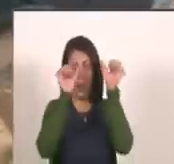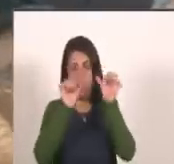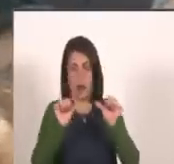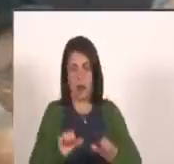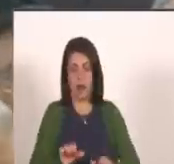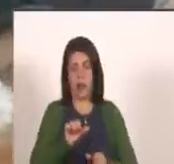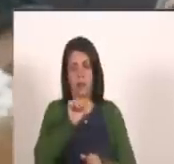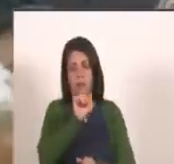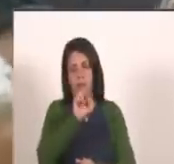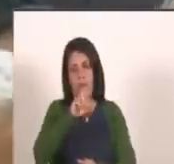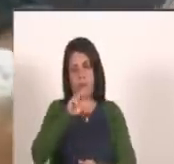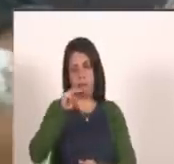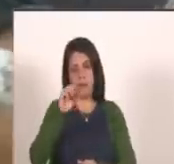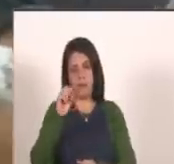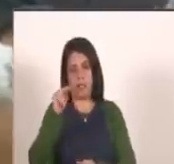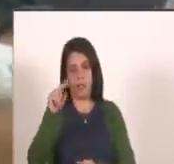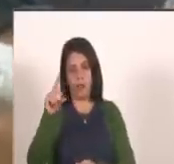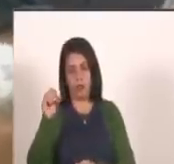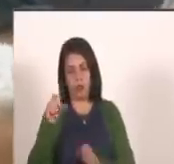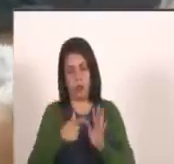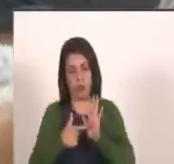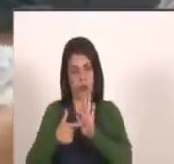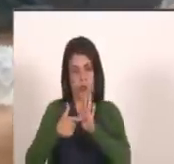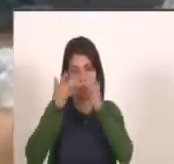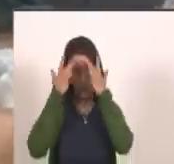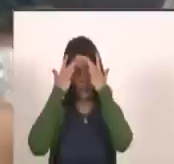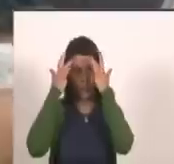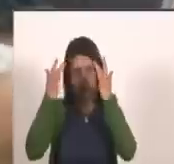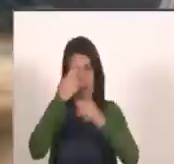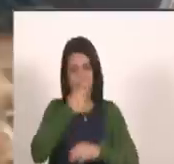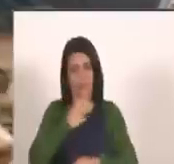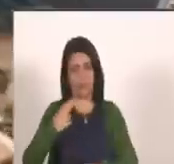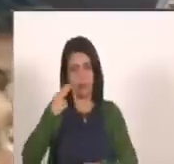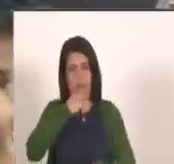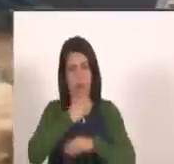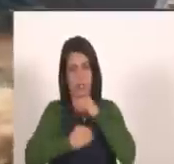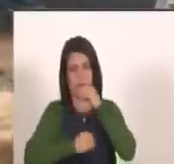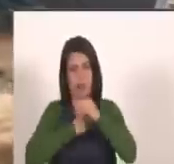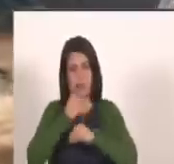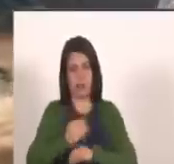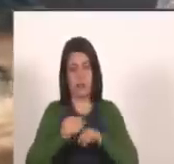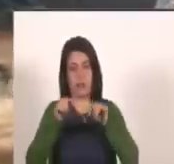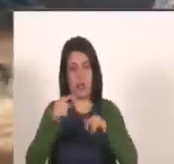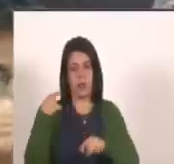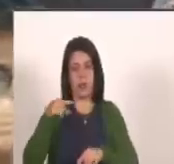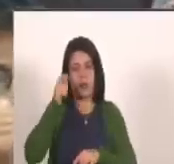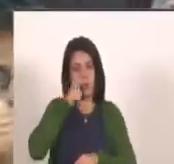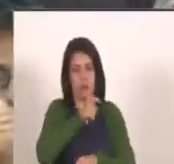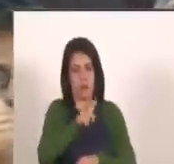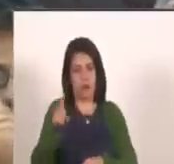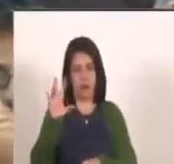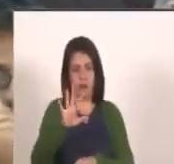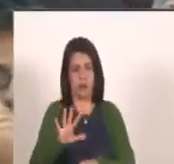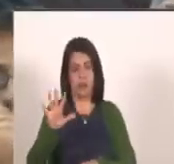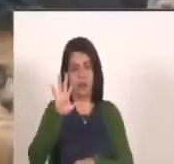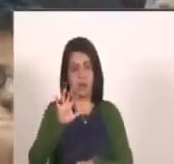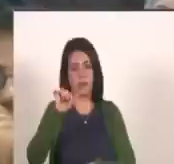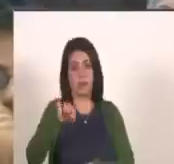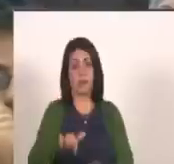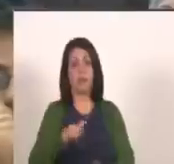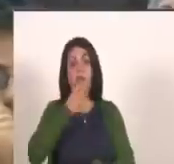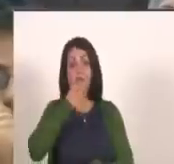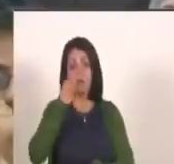Reverón es una muestra más de la inteligencia, del compromiso y la creación que tiene el pueblo venezolano.